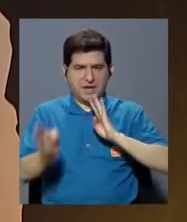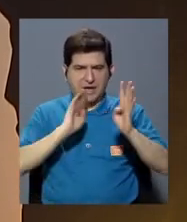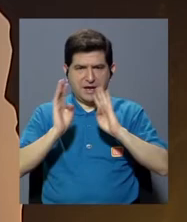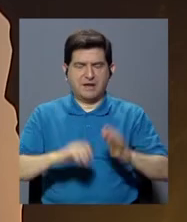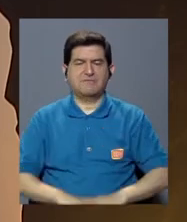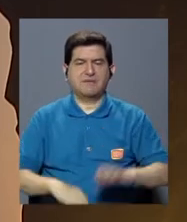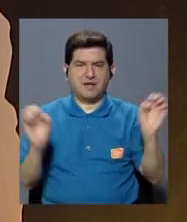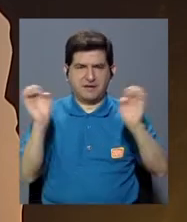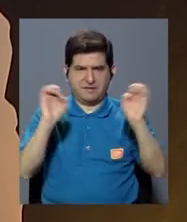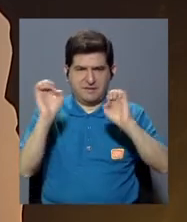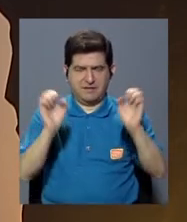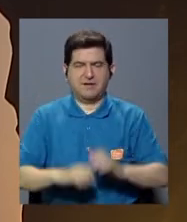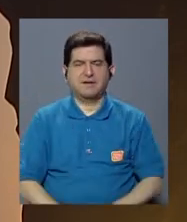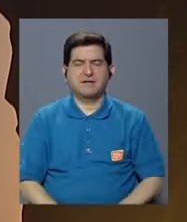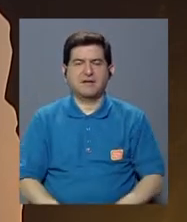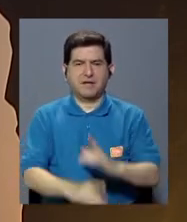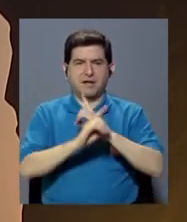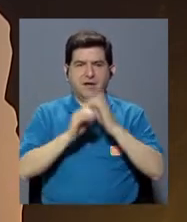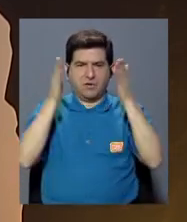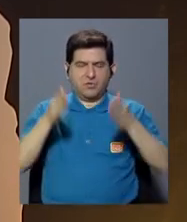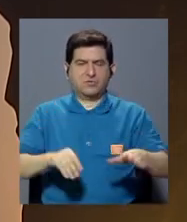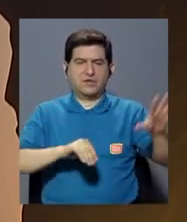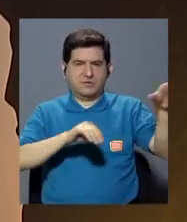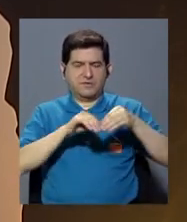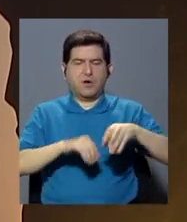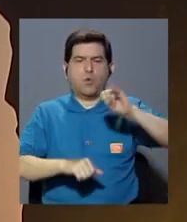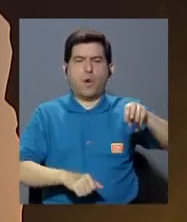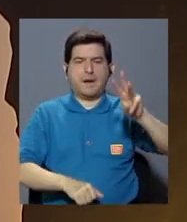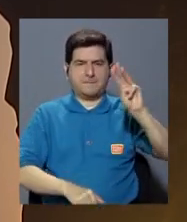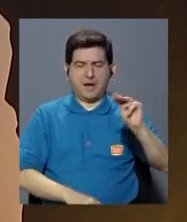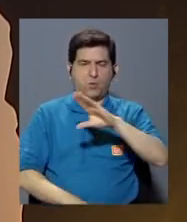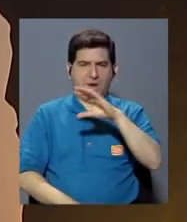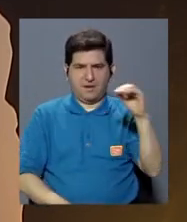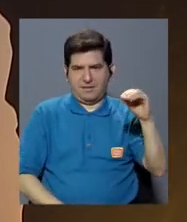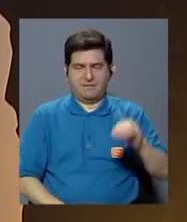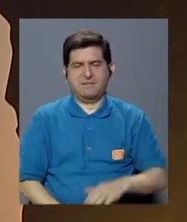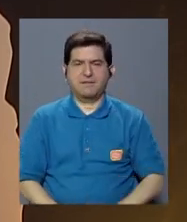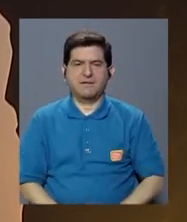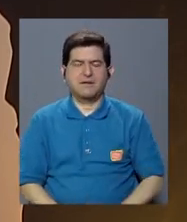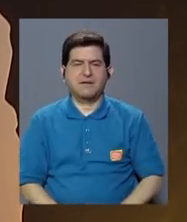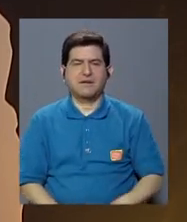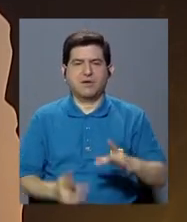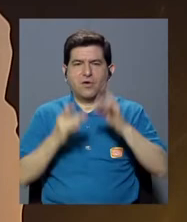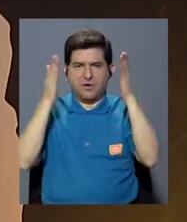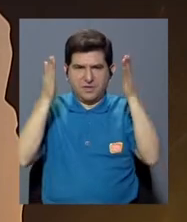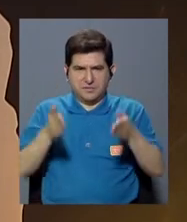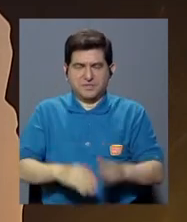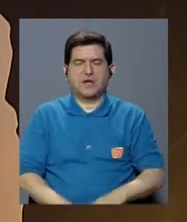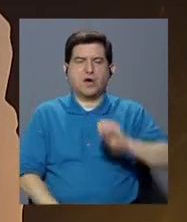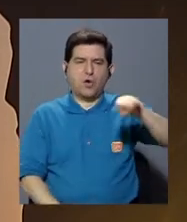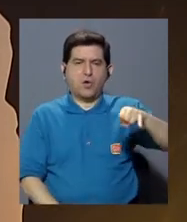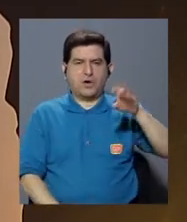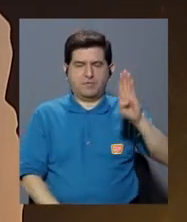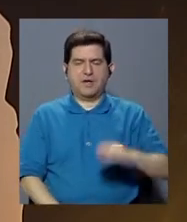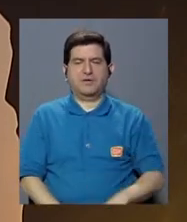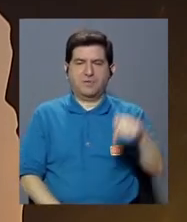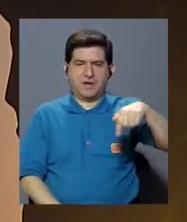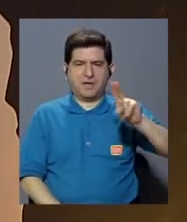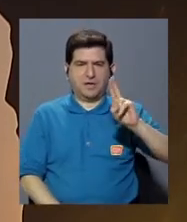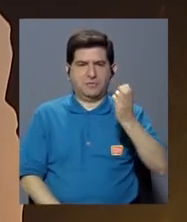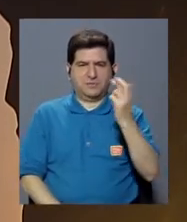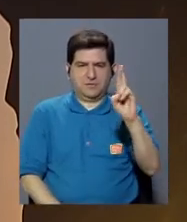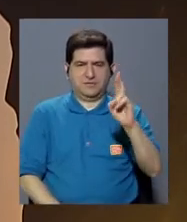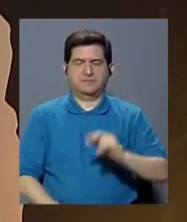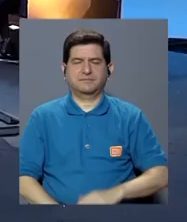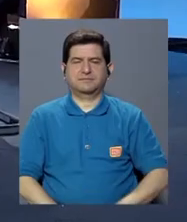Estamos hablando de energía con el defensor adjunto, don Juan Manuel, y por supuesto también con nuestro experto, don Jorge, de la